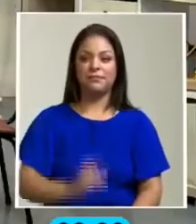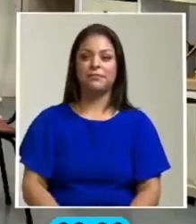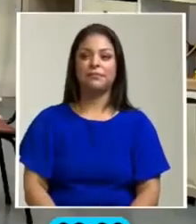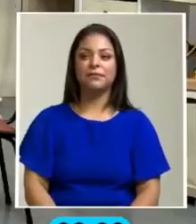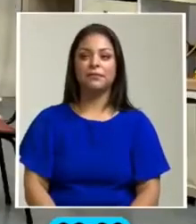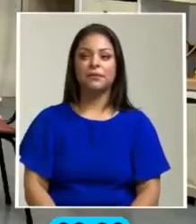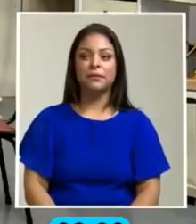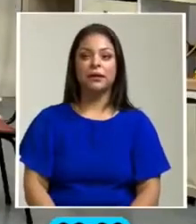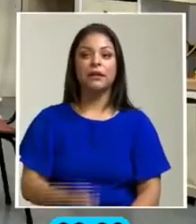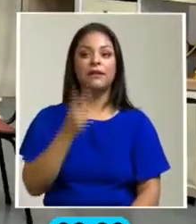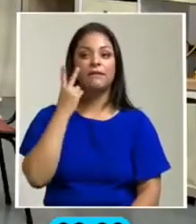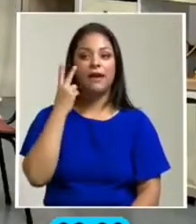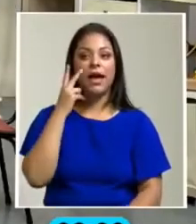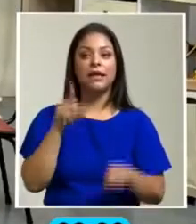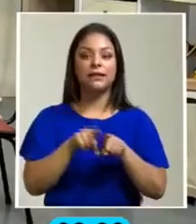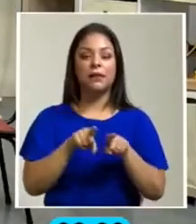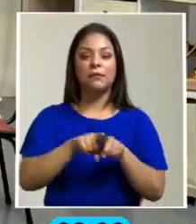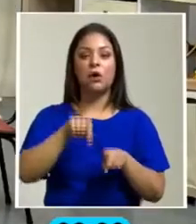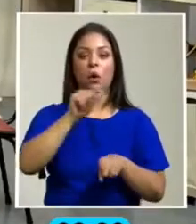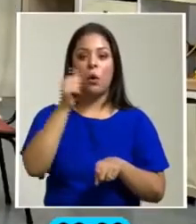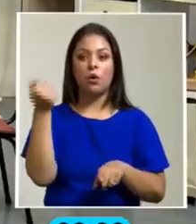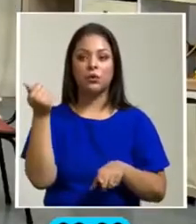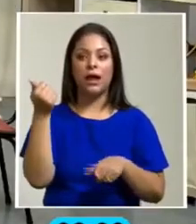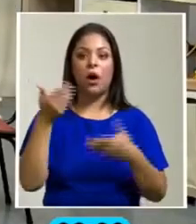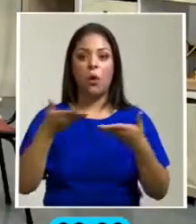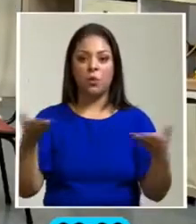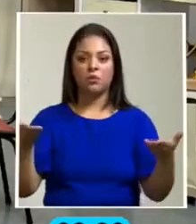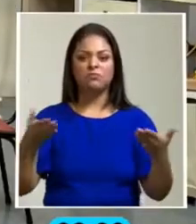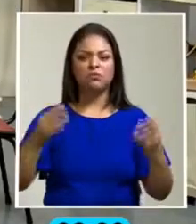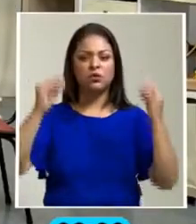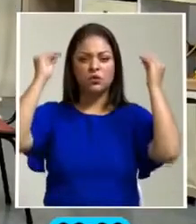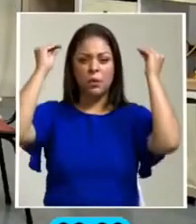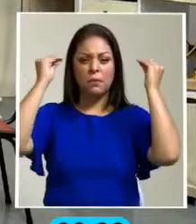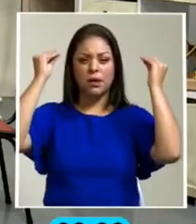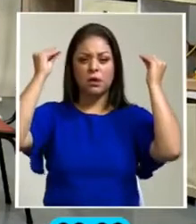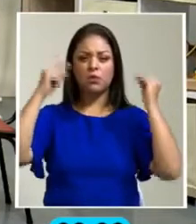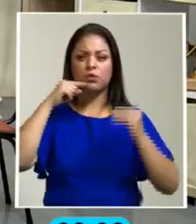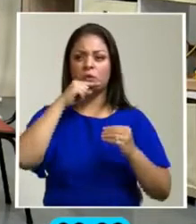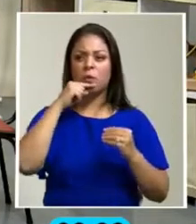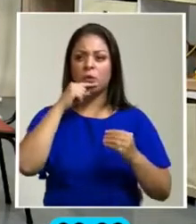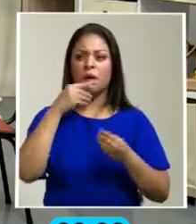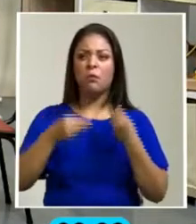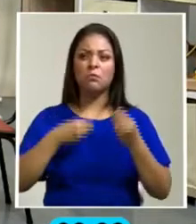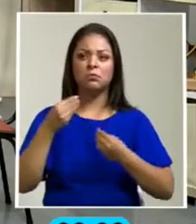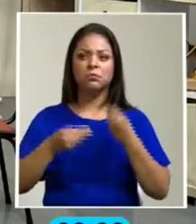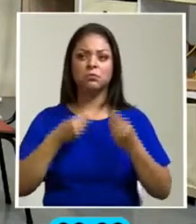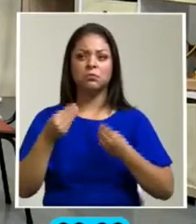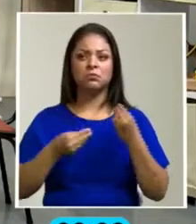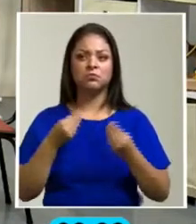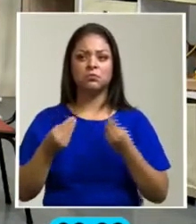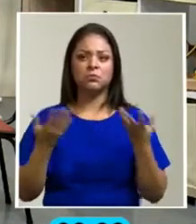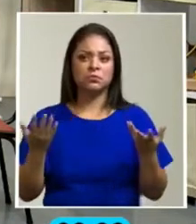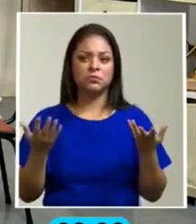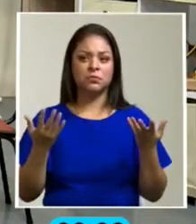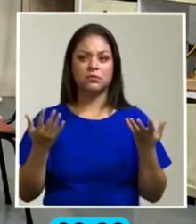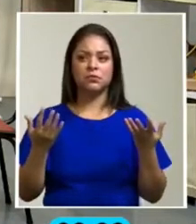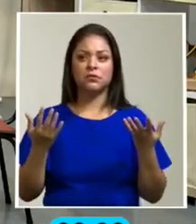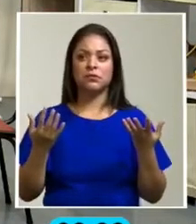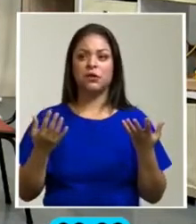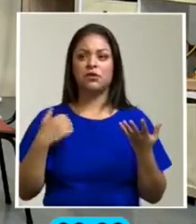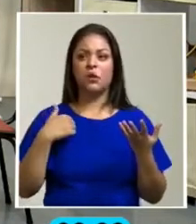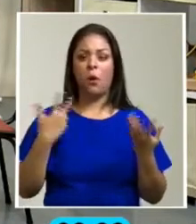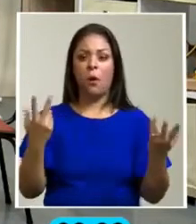esta caja. ¡Un sombrero rojo! ¿Un sombrero? ¿Y qué vamos a hacer con esto? Oh, bueno, ahí, sí. Si no me lo pongo yo, ¿cómo me veo? ¿Qué tal?